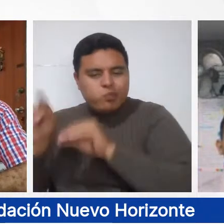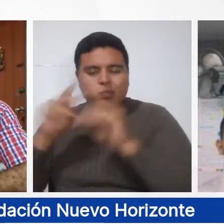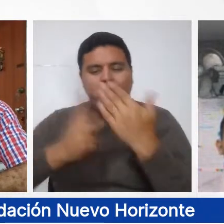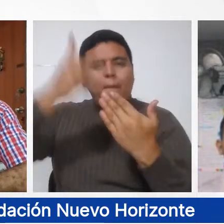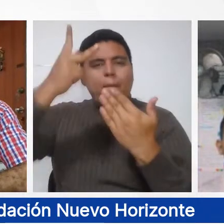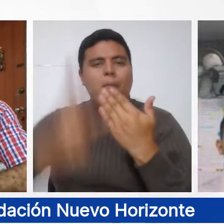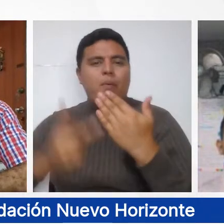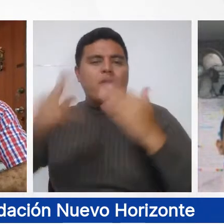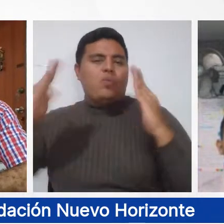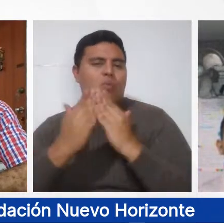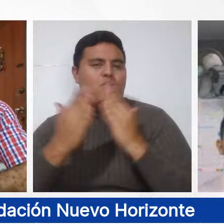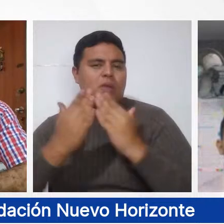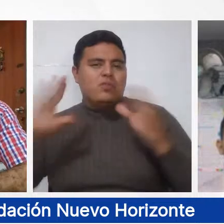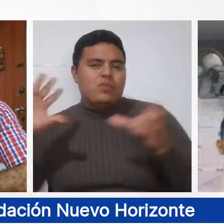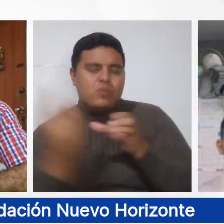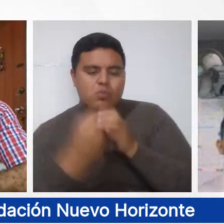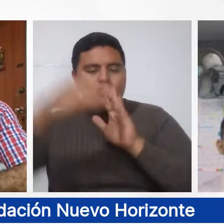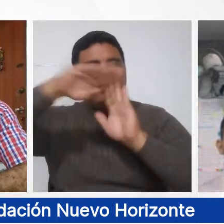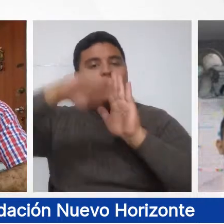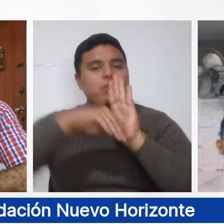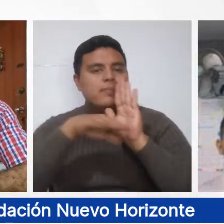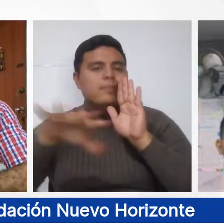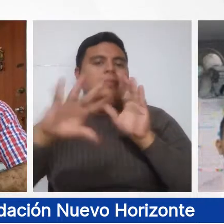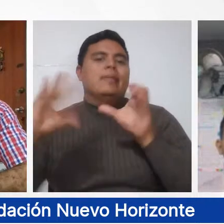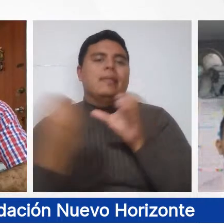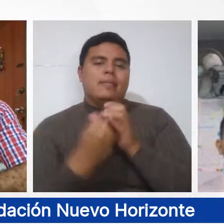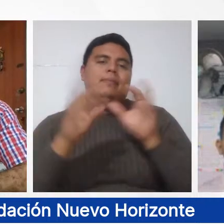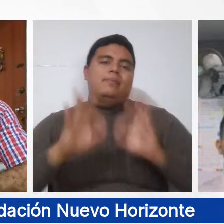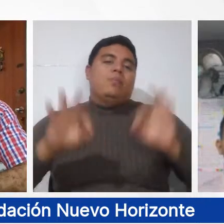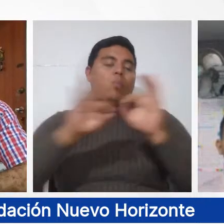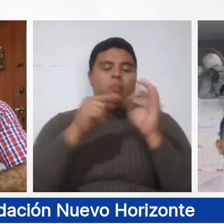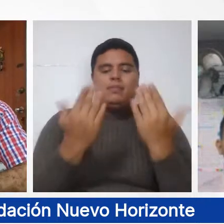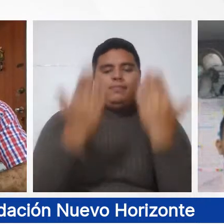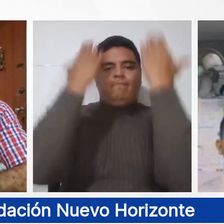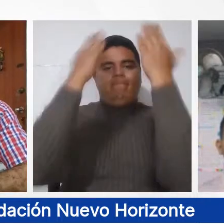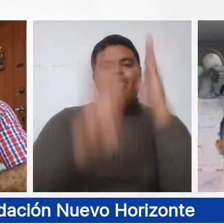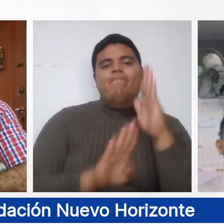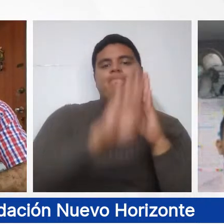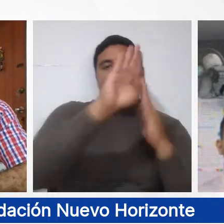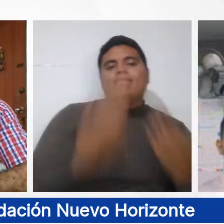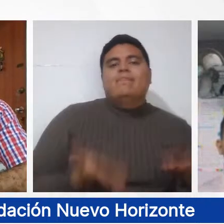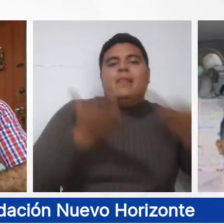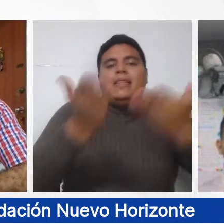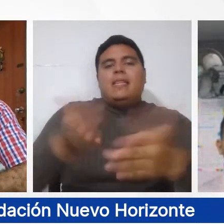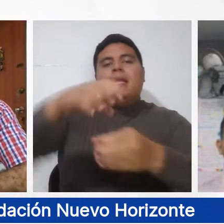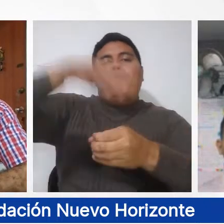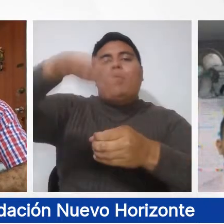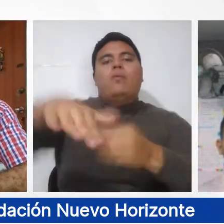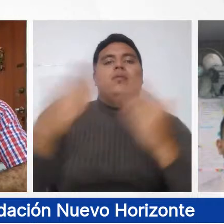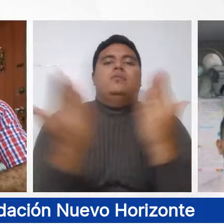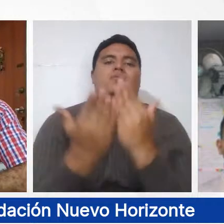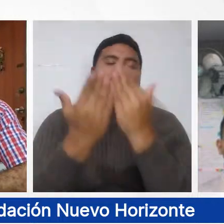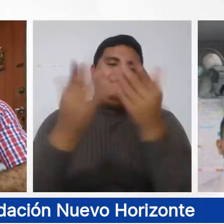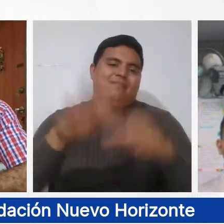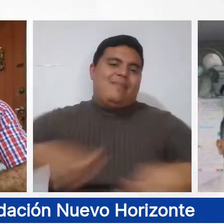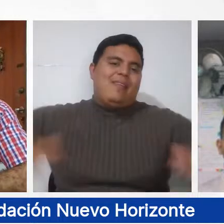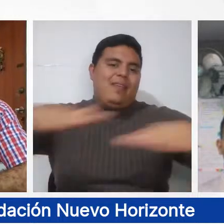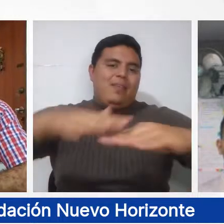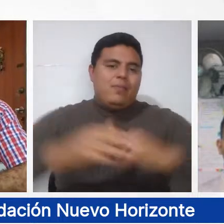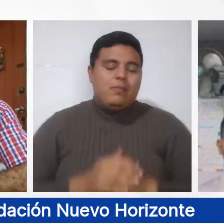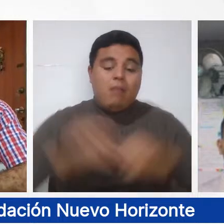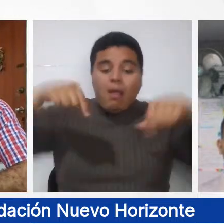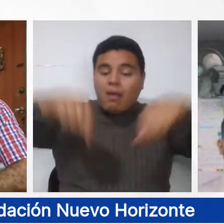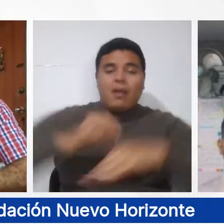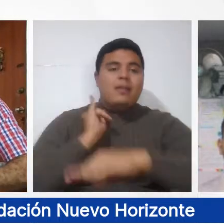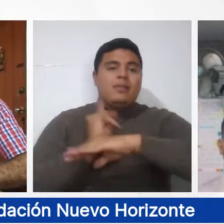proyecto educativo pues todas estas políticas de inclusión que en últimas viene a favorecer a nuestra población educativa. Aquí están las puertas abiertas de la Escuela Normal,